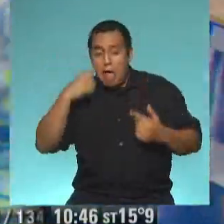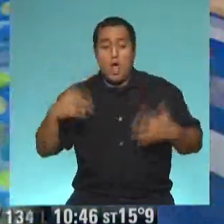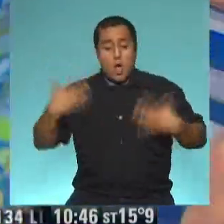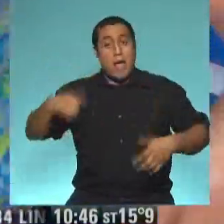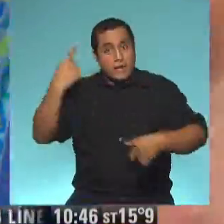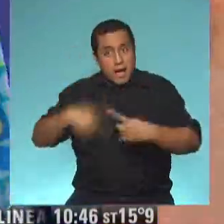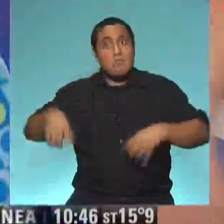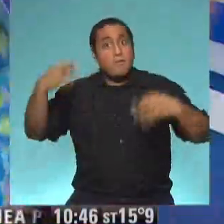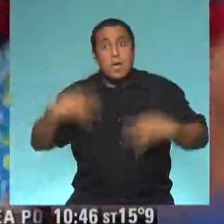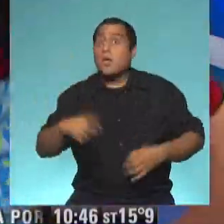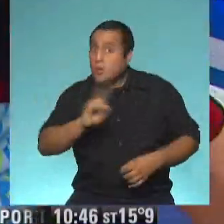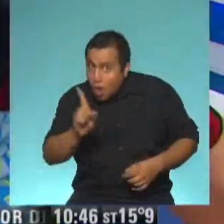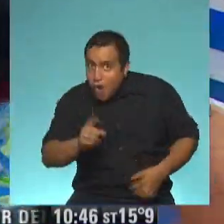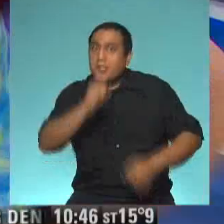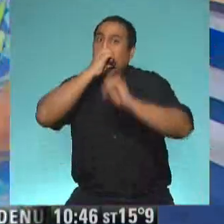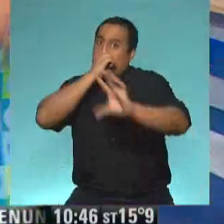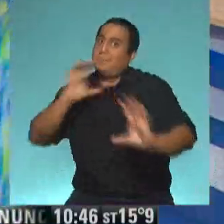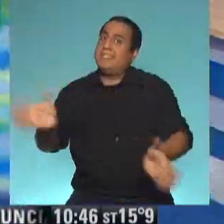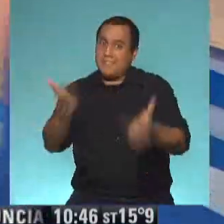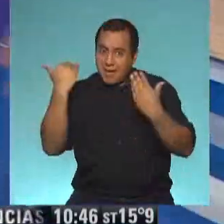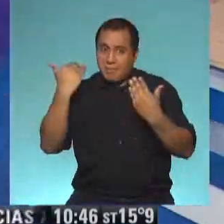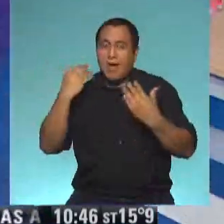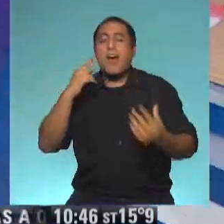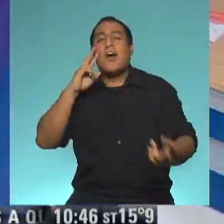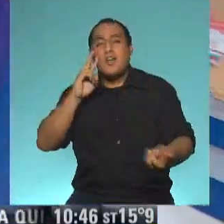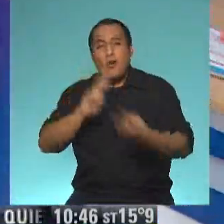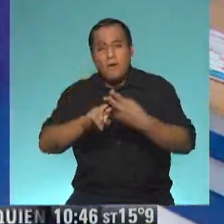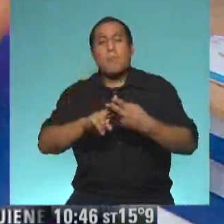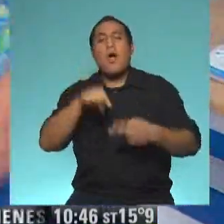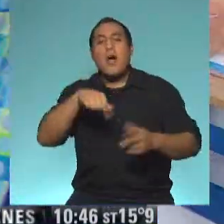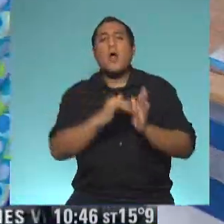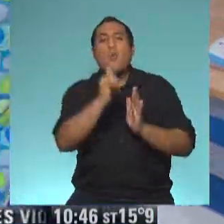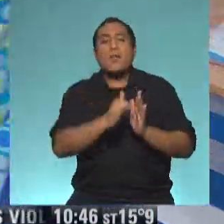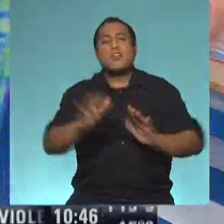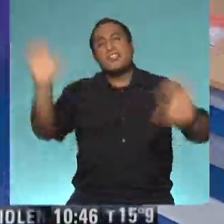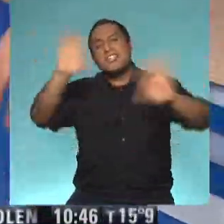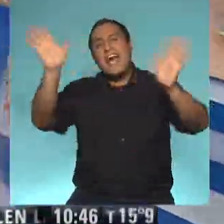porque así nos despertamos con este encuentro menos